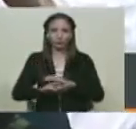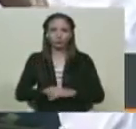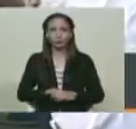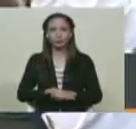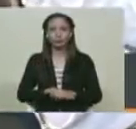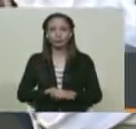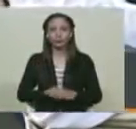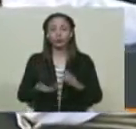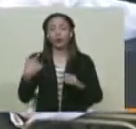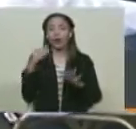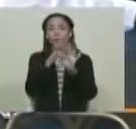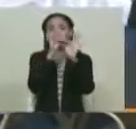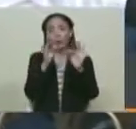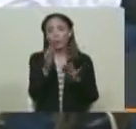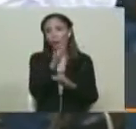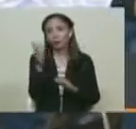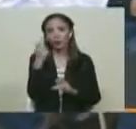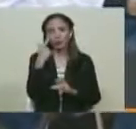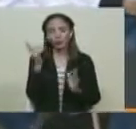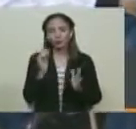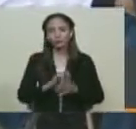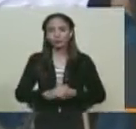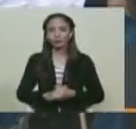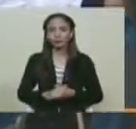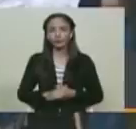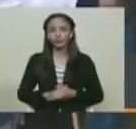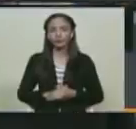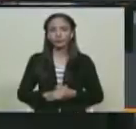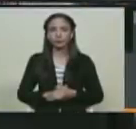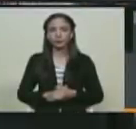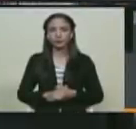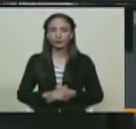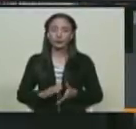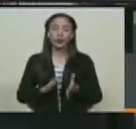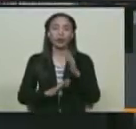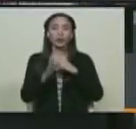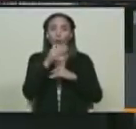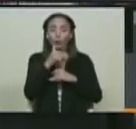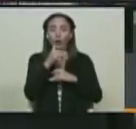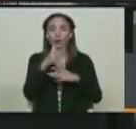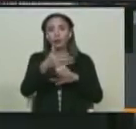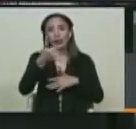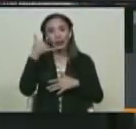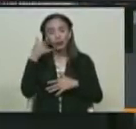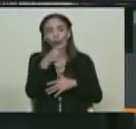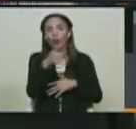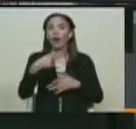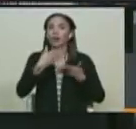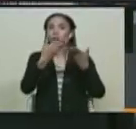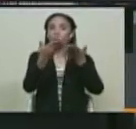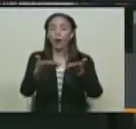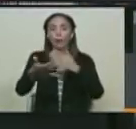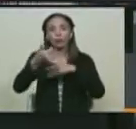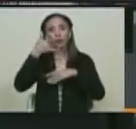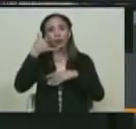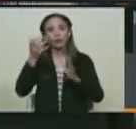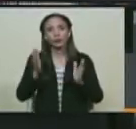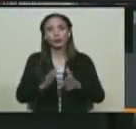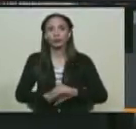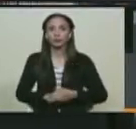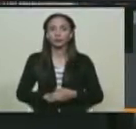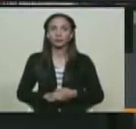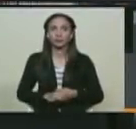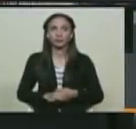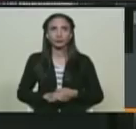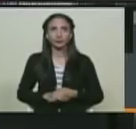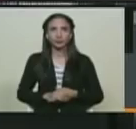Tenemos que buscar la forma. Tarek, resuelve, quien no tenga teléfono, tiene que tener su teléfono, BQR.